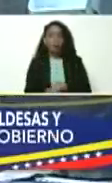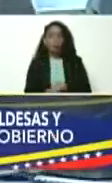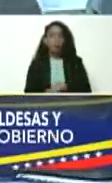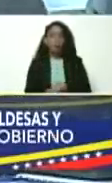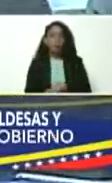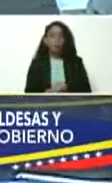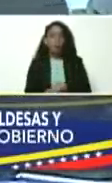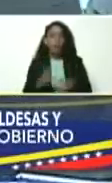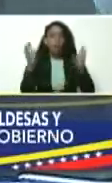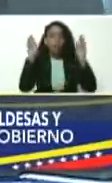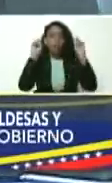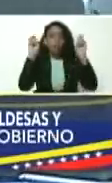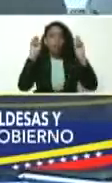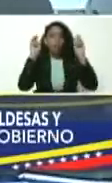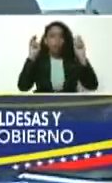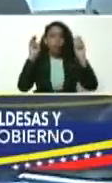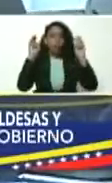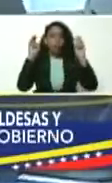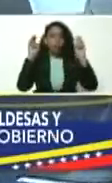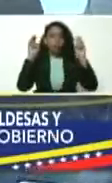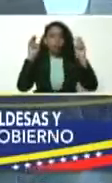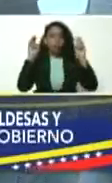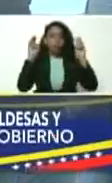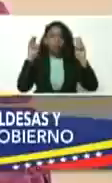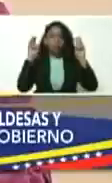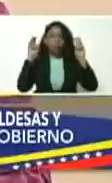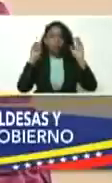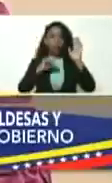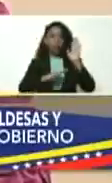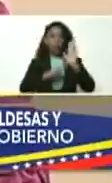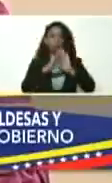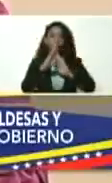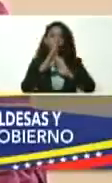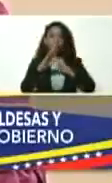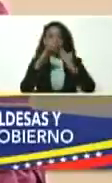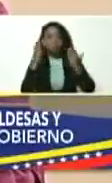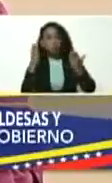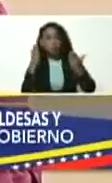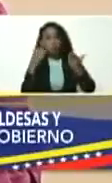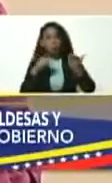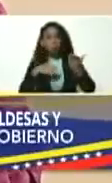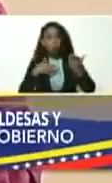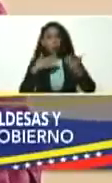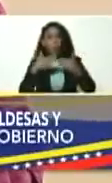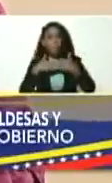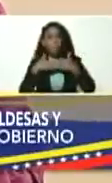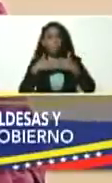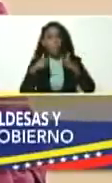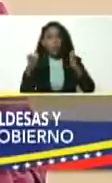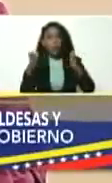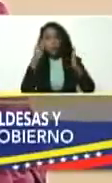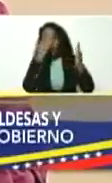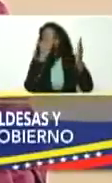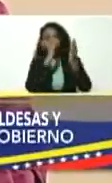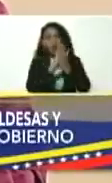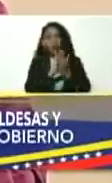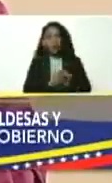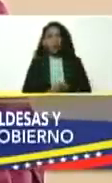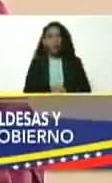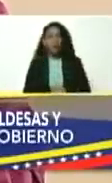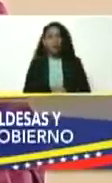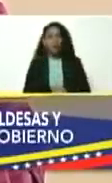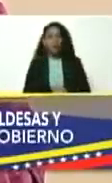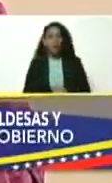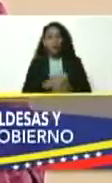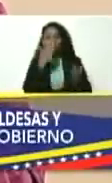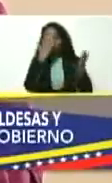los temas de las ventajas y virtudes de la apertura de la frontera bueno